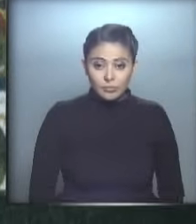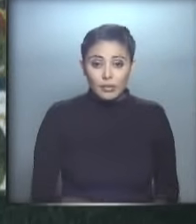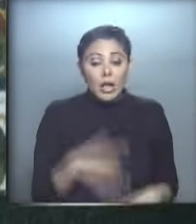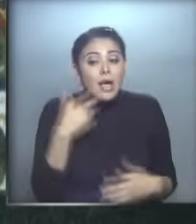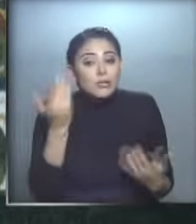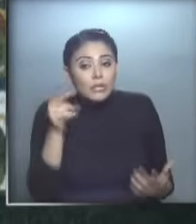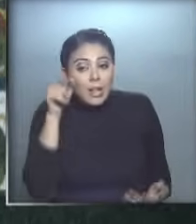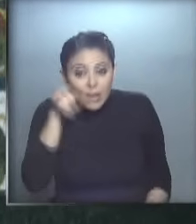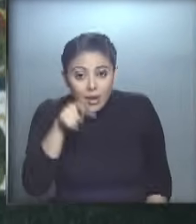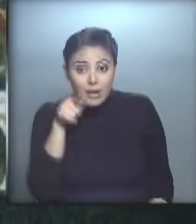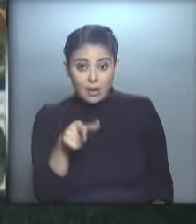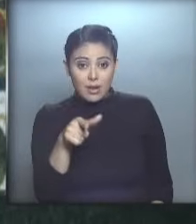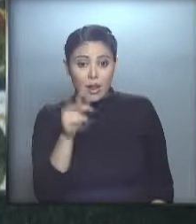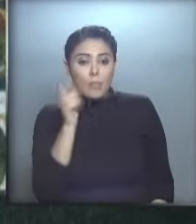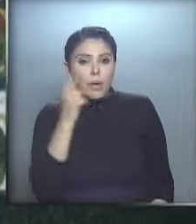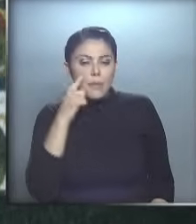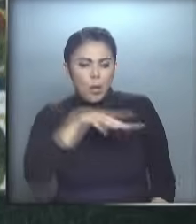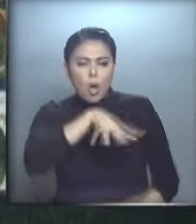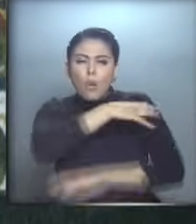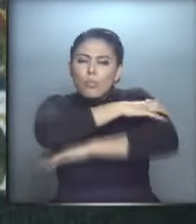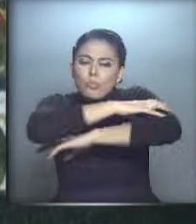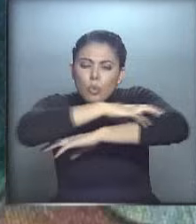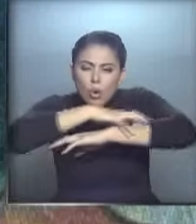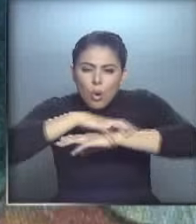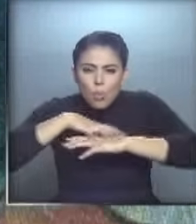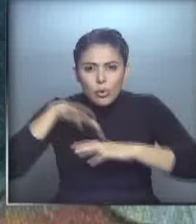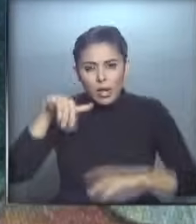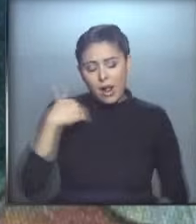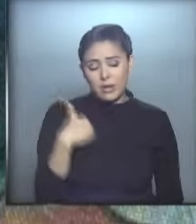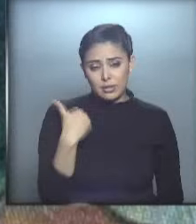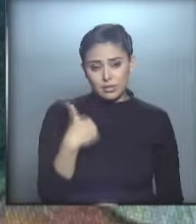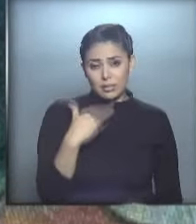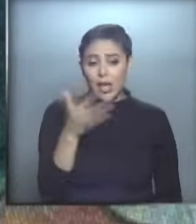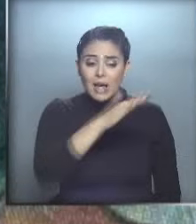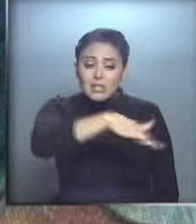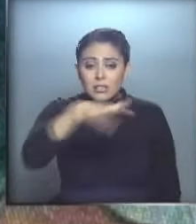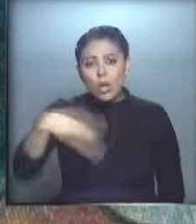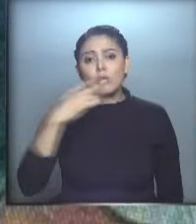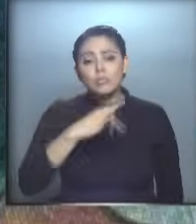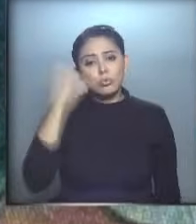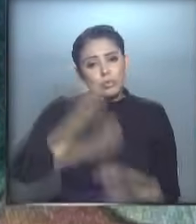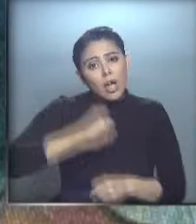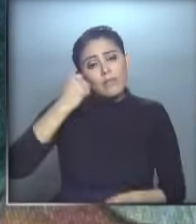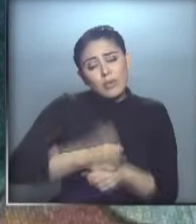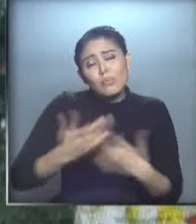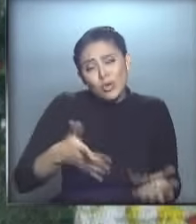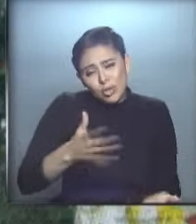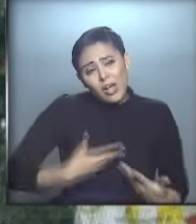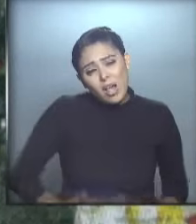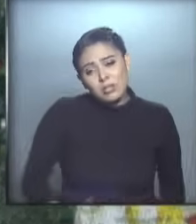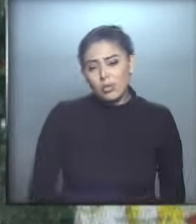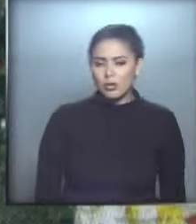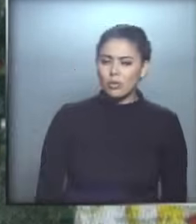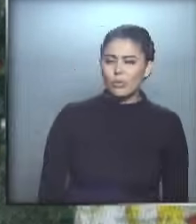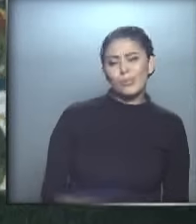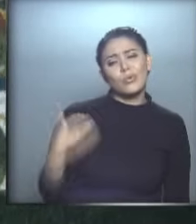Resulta que Juanito vive en un barrio humilde de nuestro país, donde hay chicos que tienen que trabajar. Por eso está cansado.